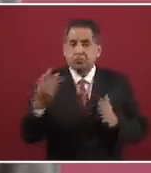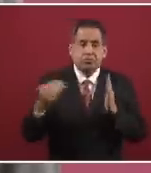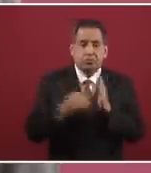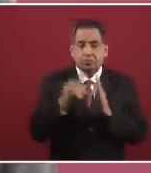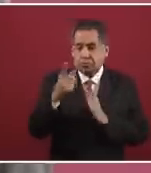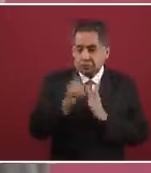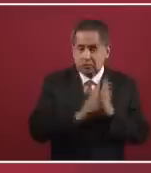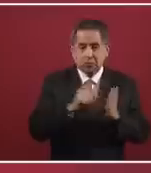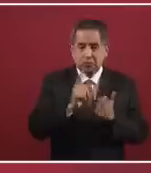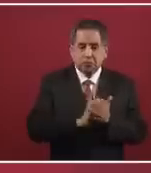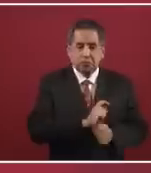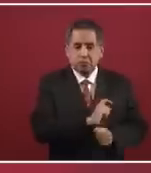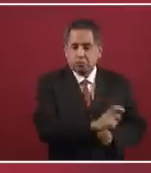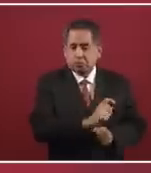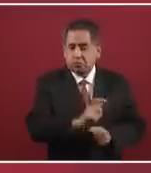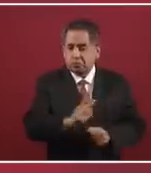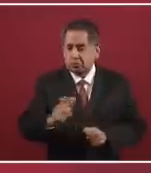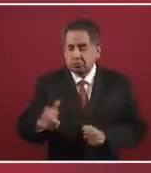de sueño